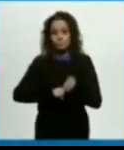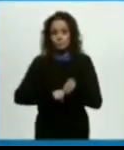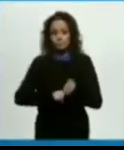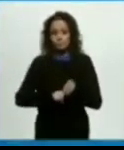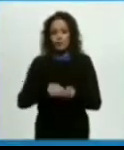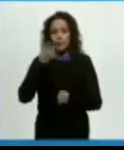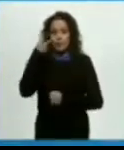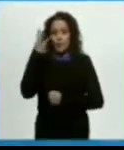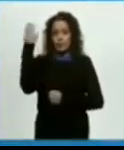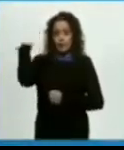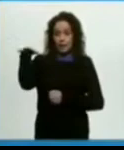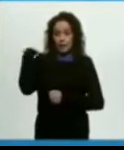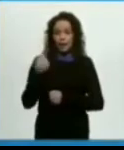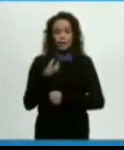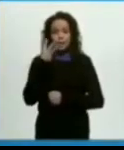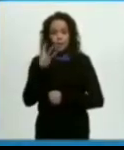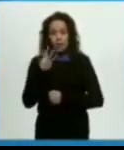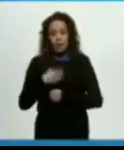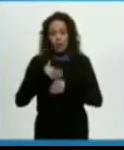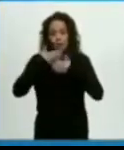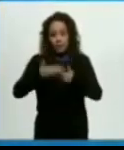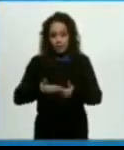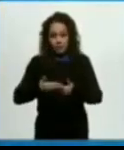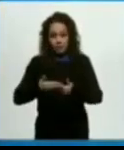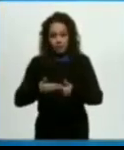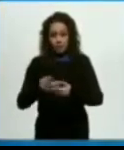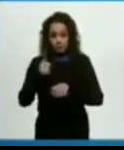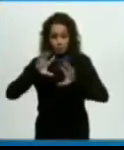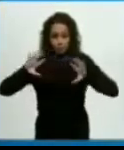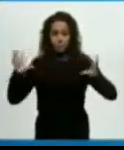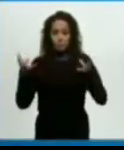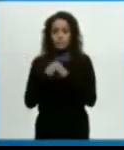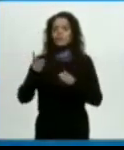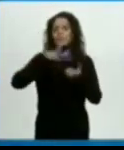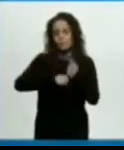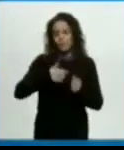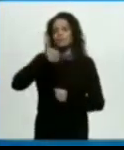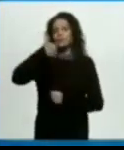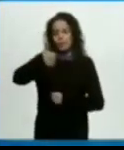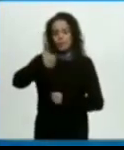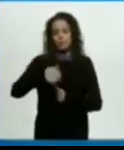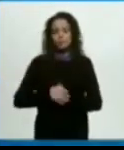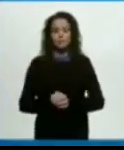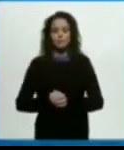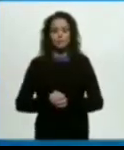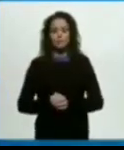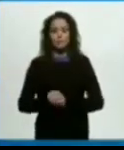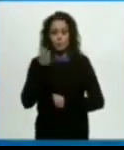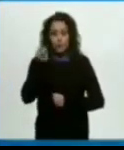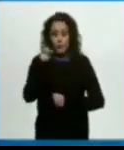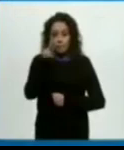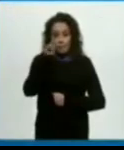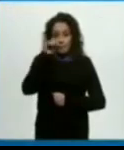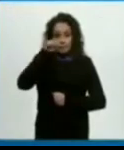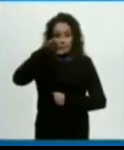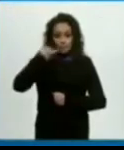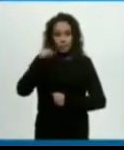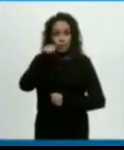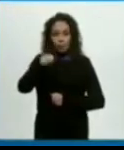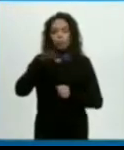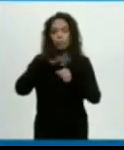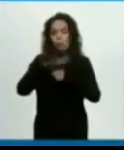tres atrasito, tres adelante, y son los seis, y de esta manera nuestro prisma, que es la opción